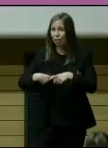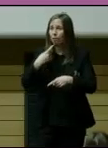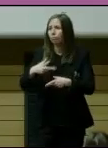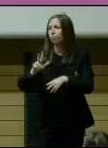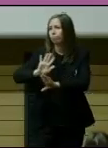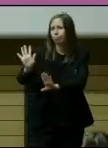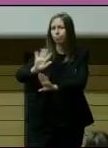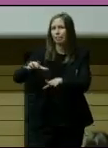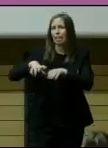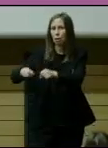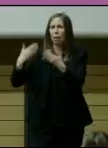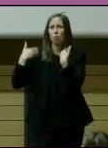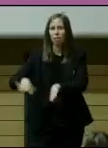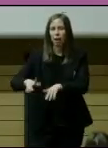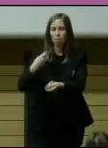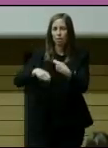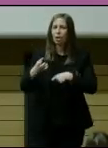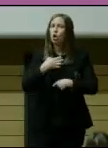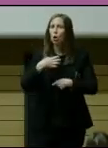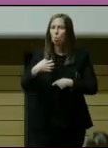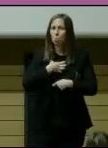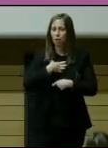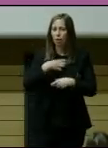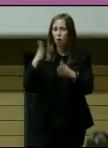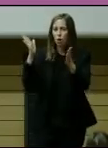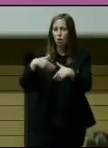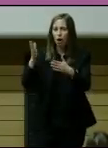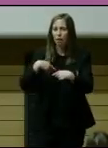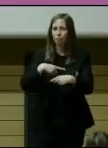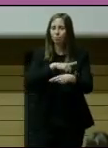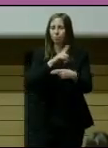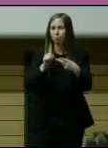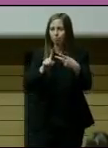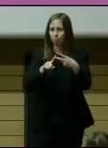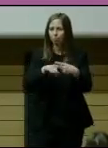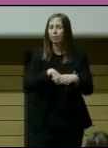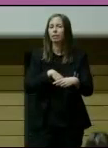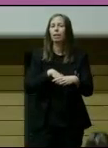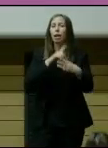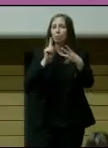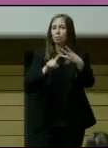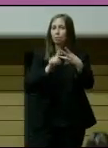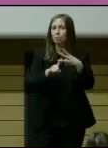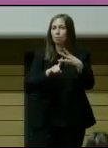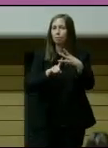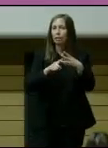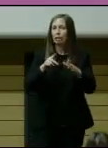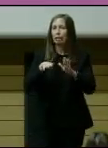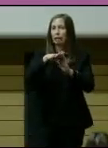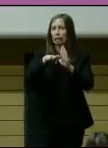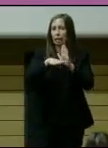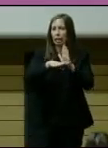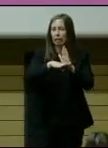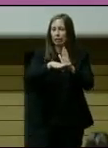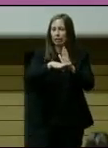le van a decir que no hay del peluquín, que no le van a vender, que no hay. Por eso no han aparecido los fentanilos, hay los nitacenos. Otro, las características de la